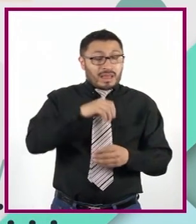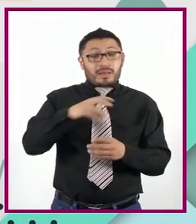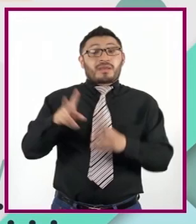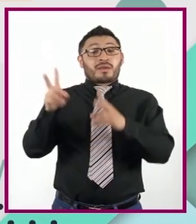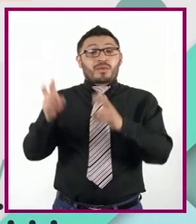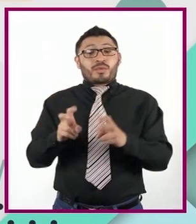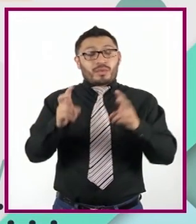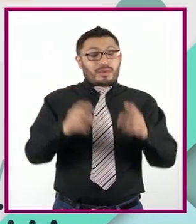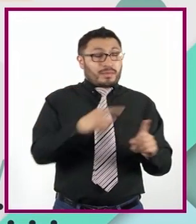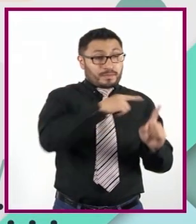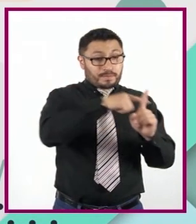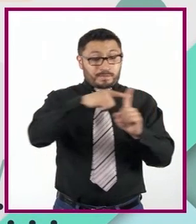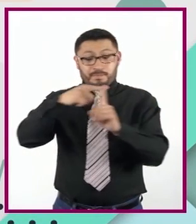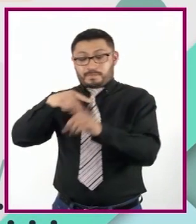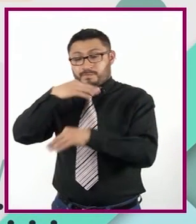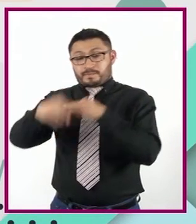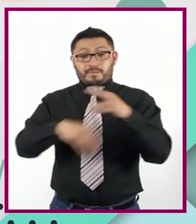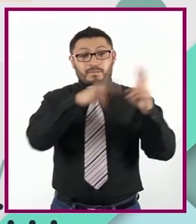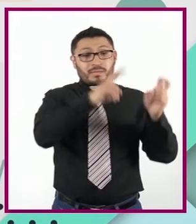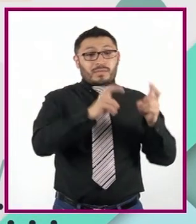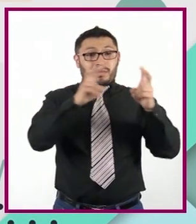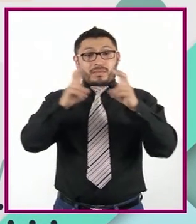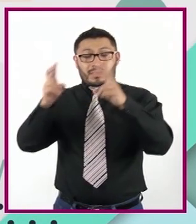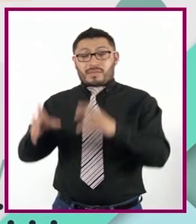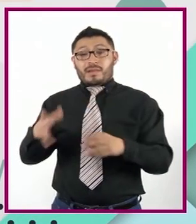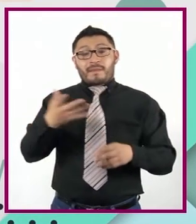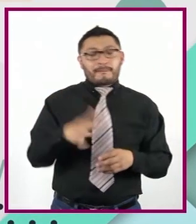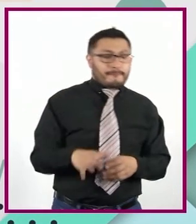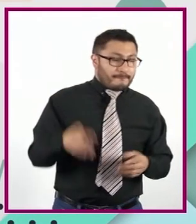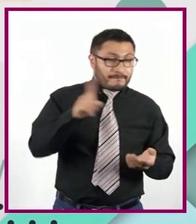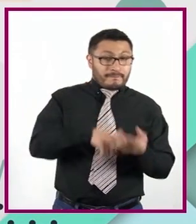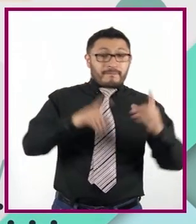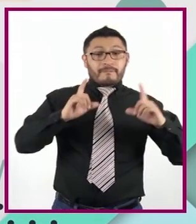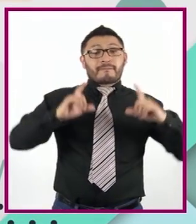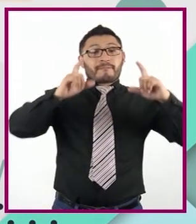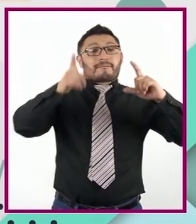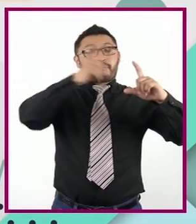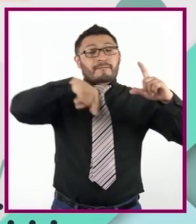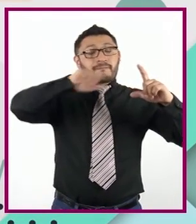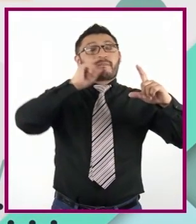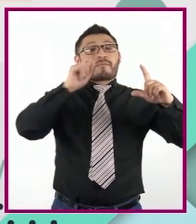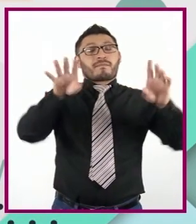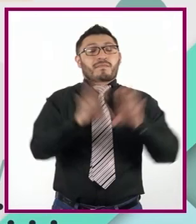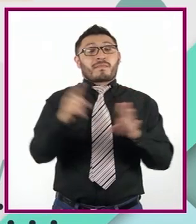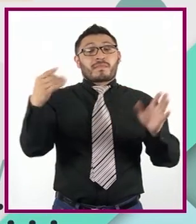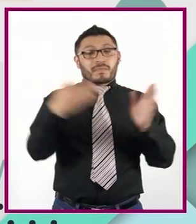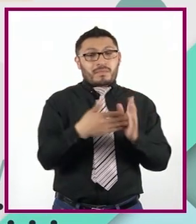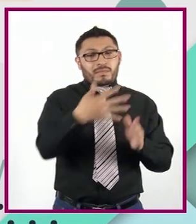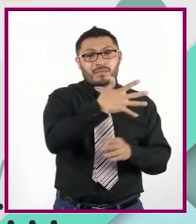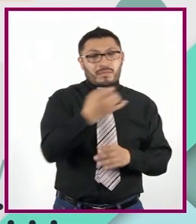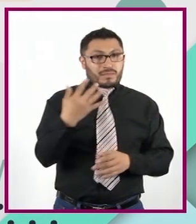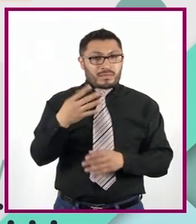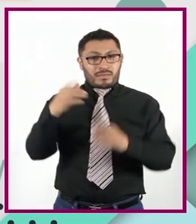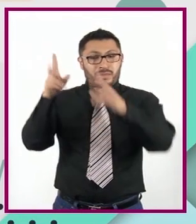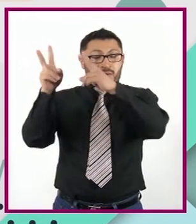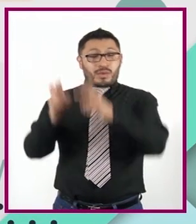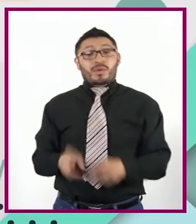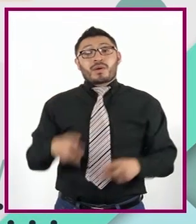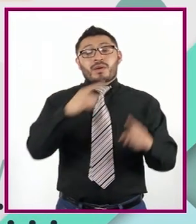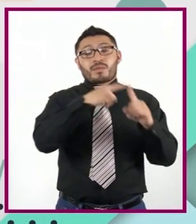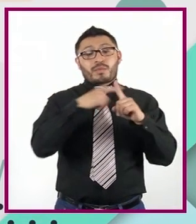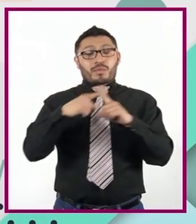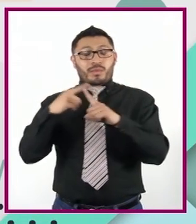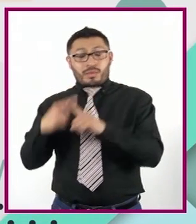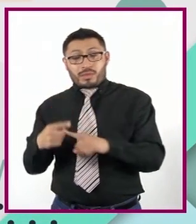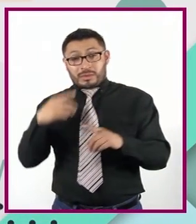todas las descargas que se representan por medio de la gráfica, es decir, 1,650 descargas, que al